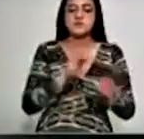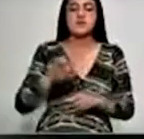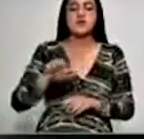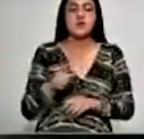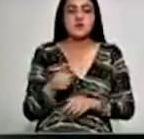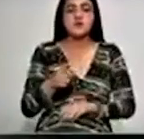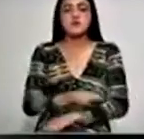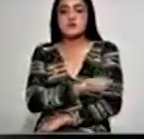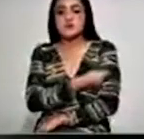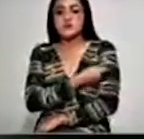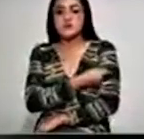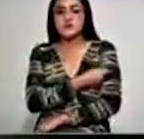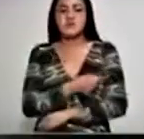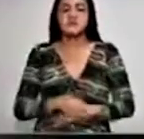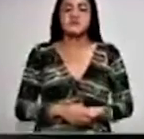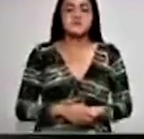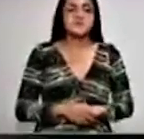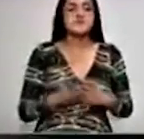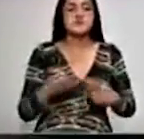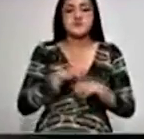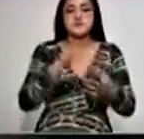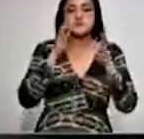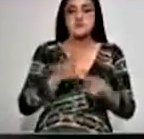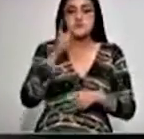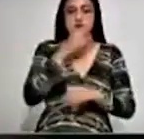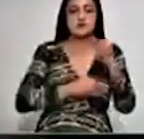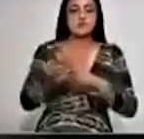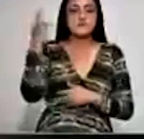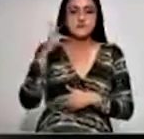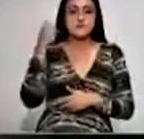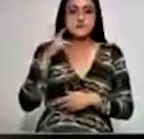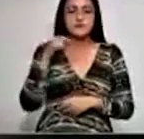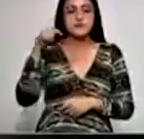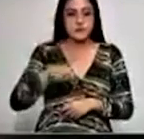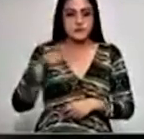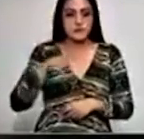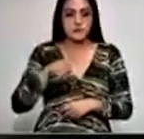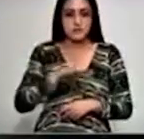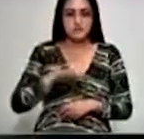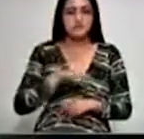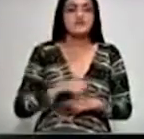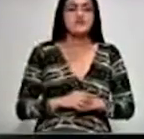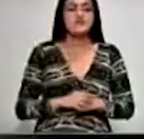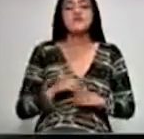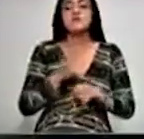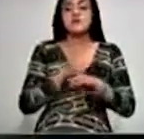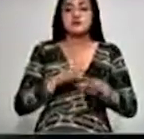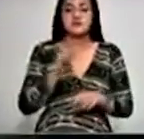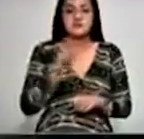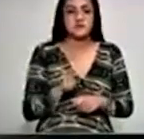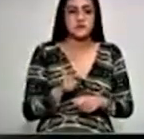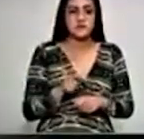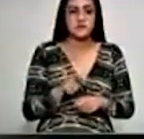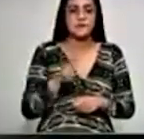434.811 vacunas puestas para todas las y los poblanos de Puebla Capital, e informar que